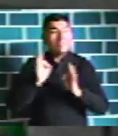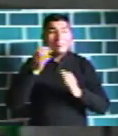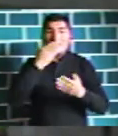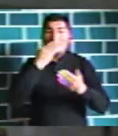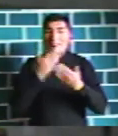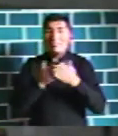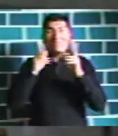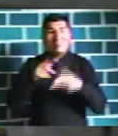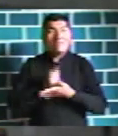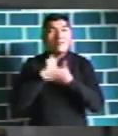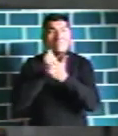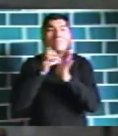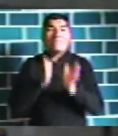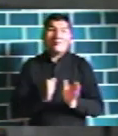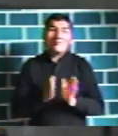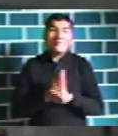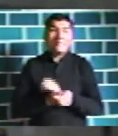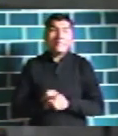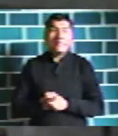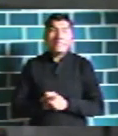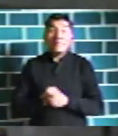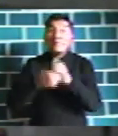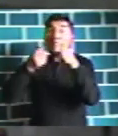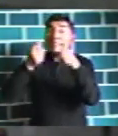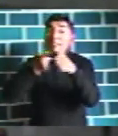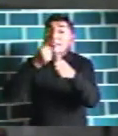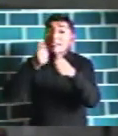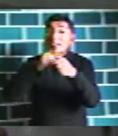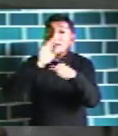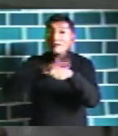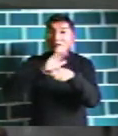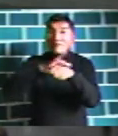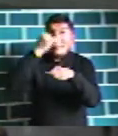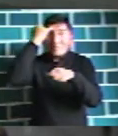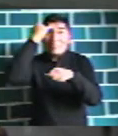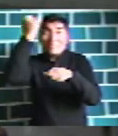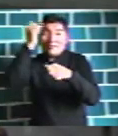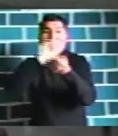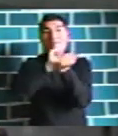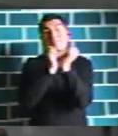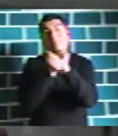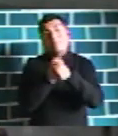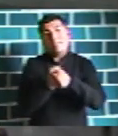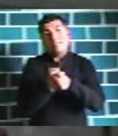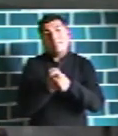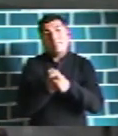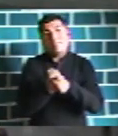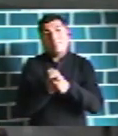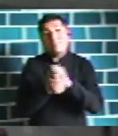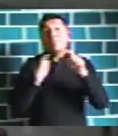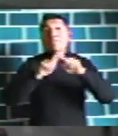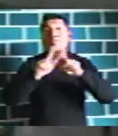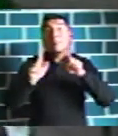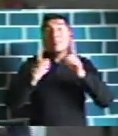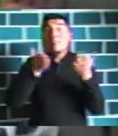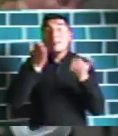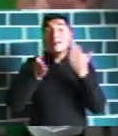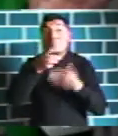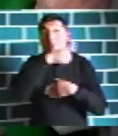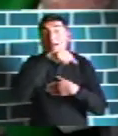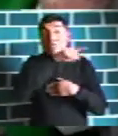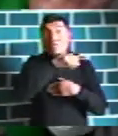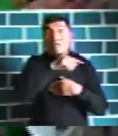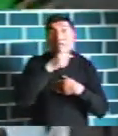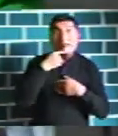del buen samaritano primera sugerencia de conversión pero por hay alguno también